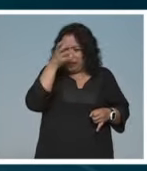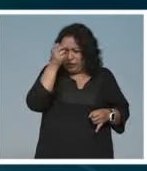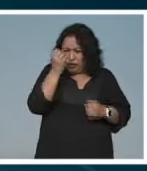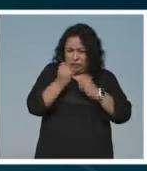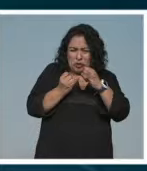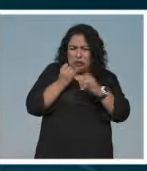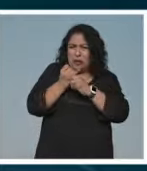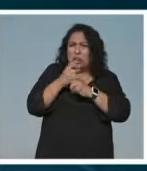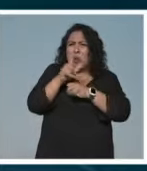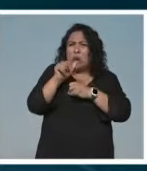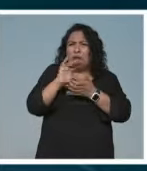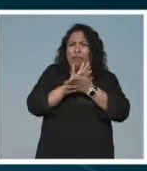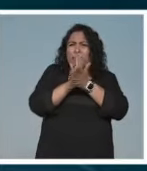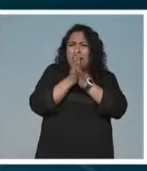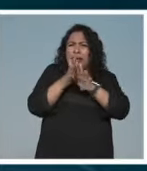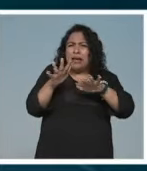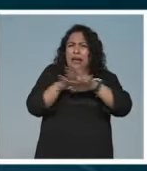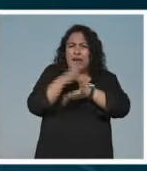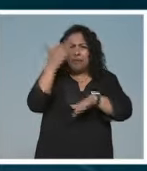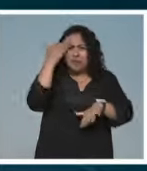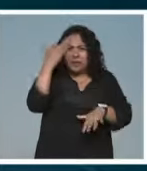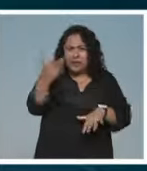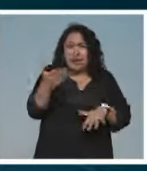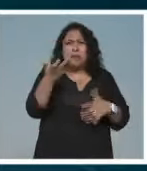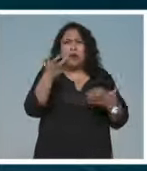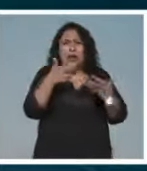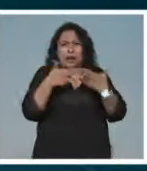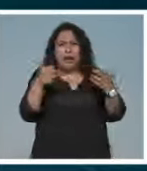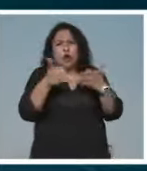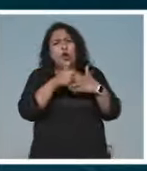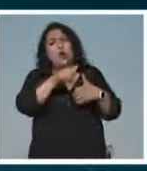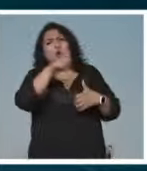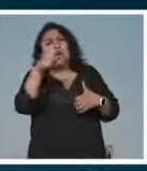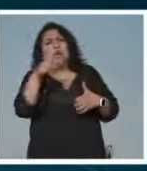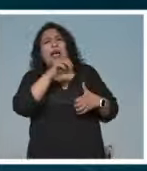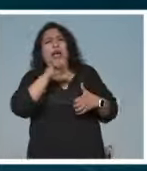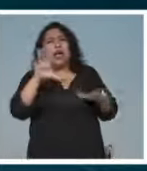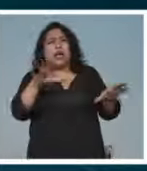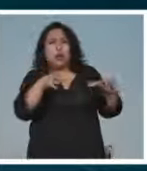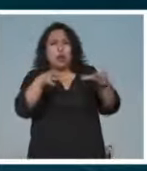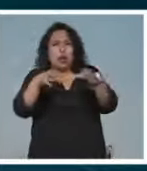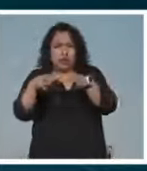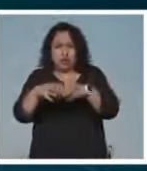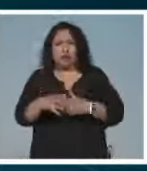it's changed over time. In relation to the works that are in the collection.